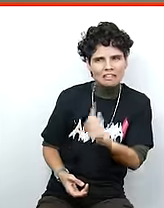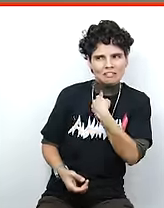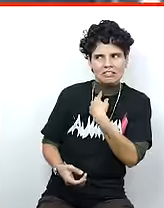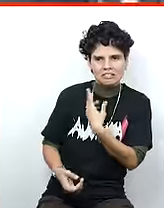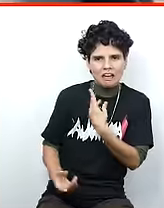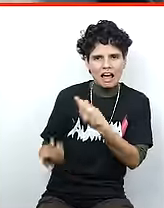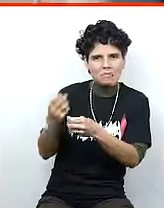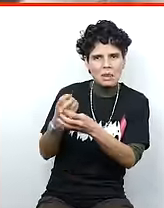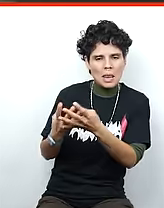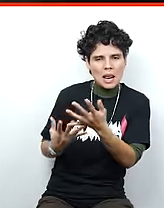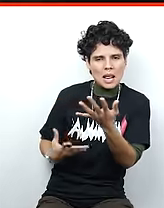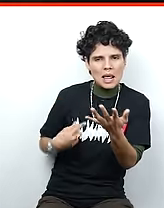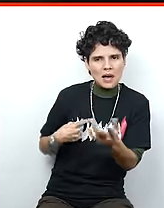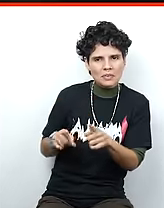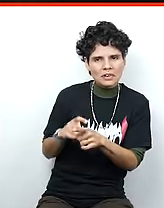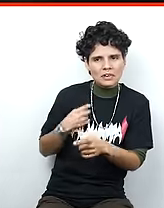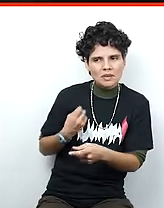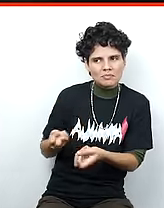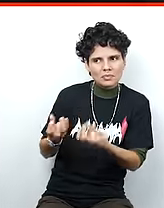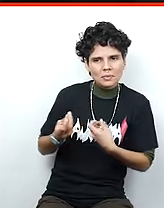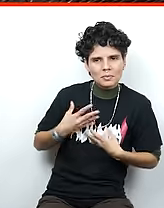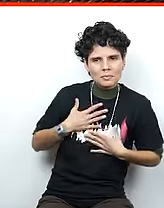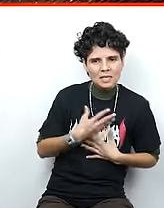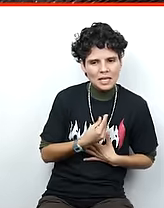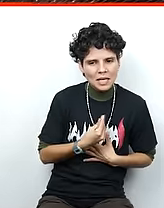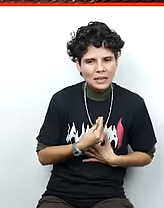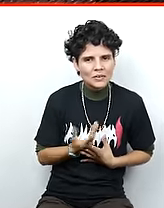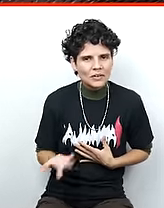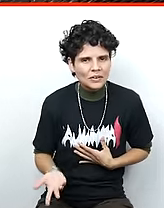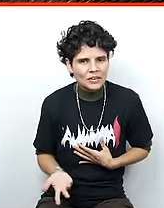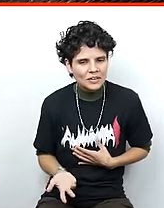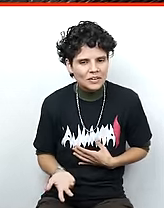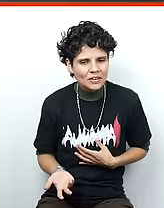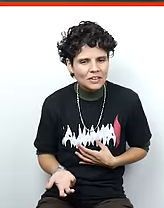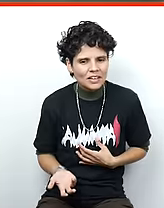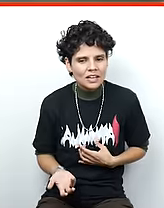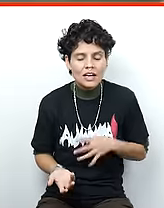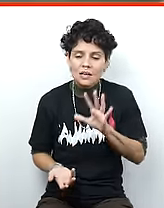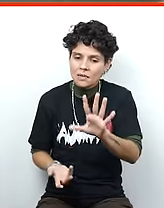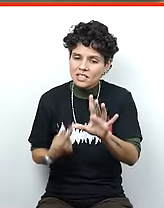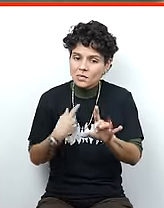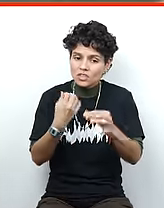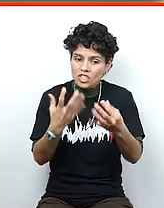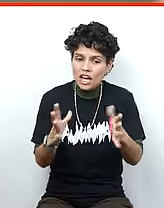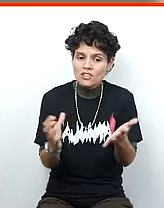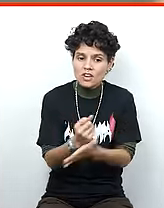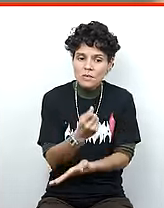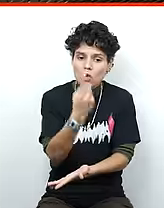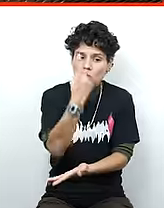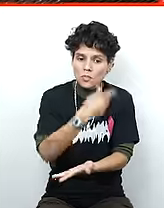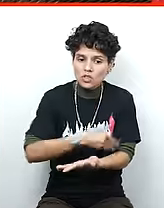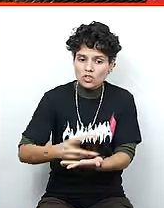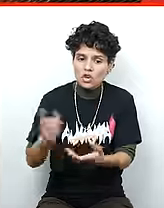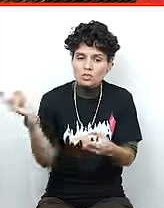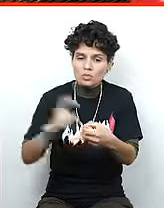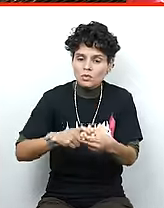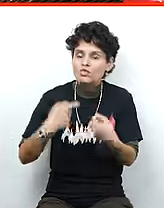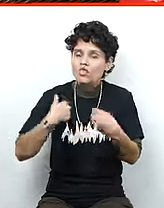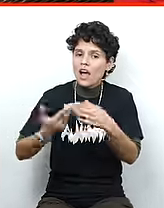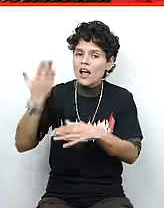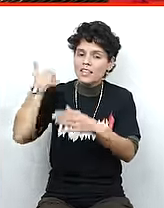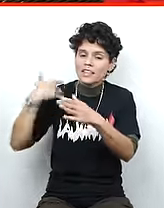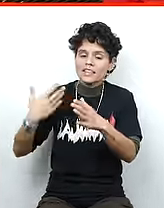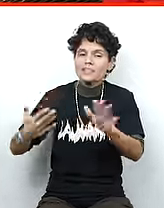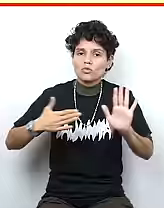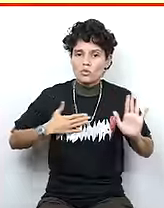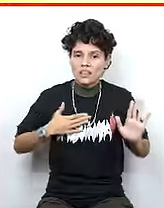viendo intolerante al dolor. Me está metiendo Miguel. Porque se pone bueno. Hermano, es que nosotros llegamos a 1,000,000 de suscriptores. Te vas a tatuar. Y yo